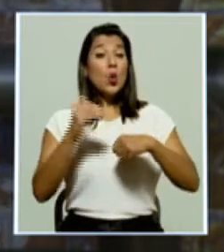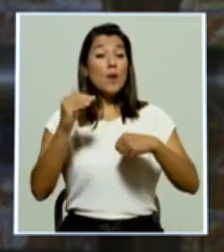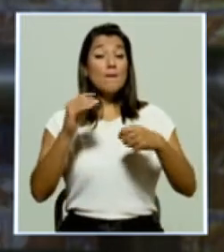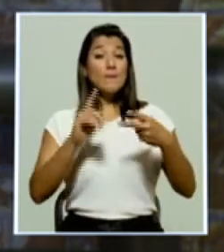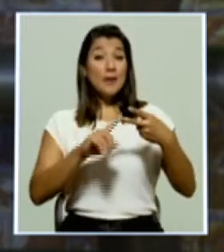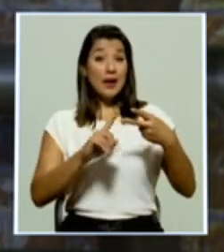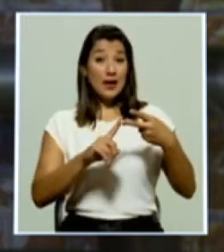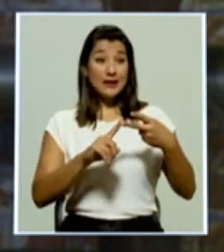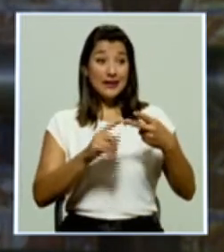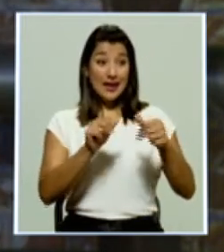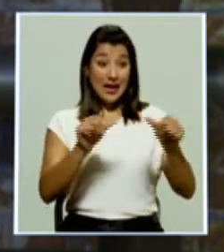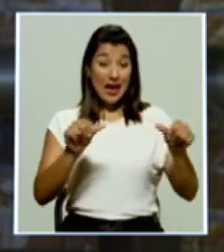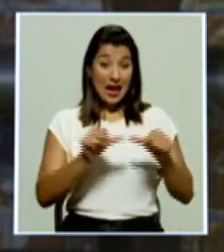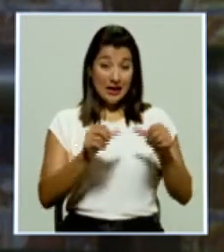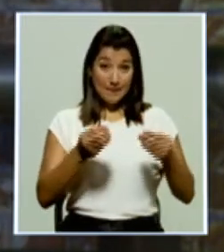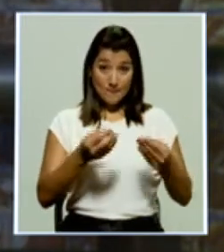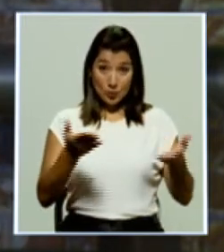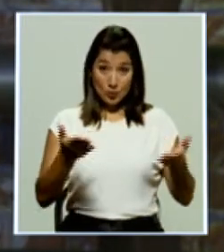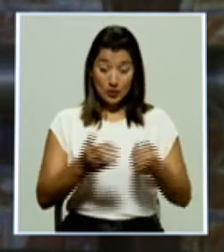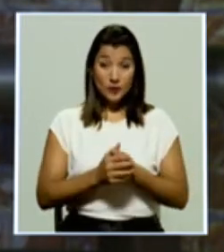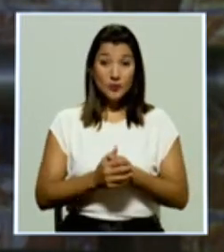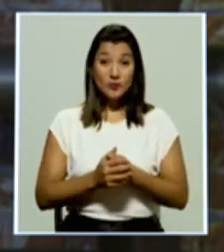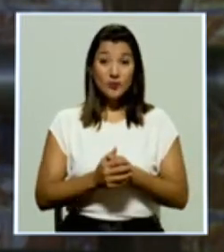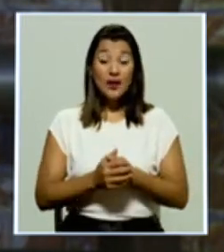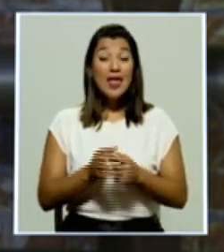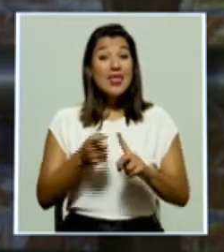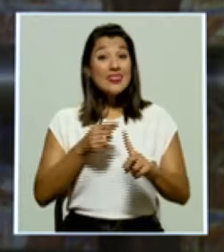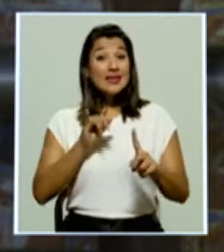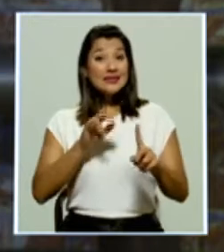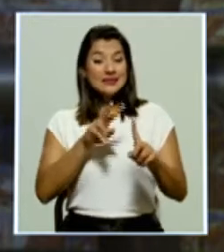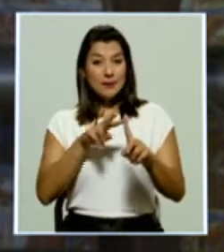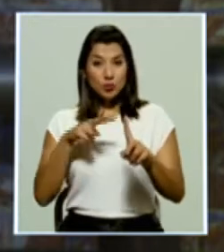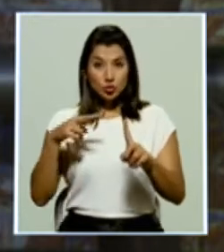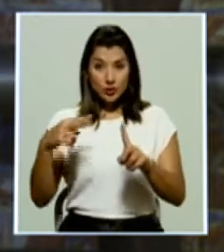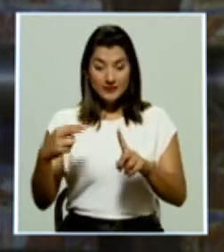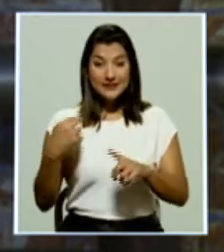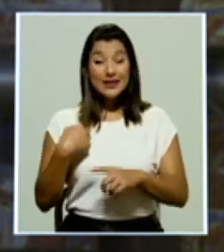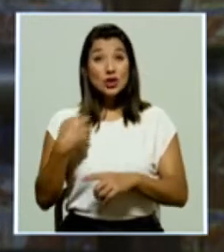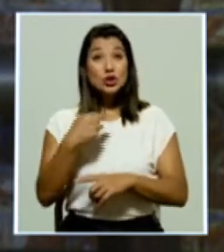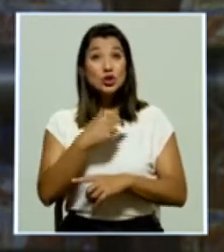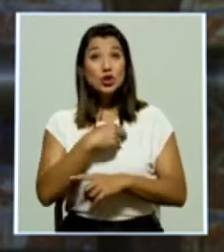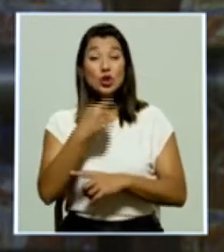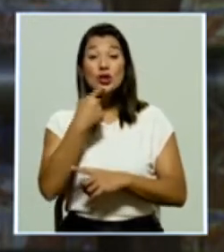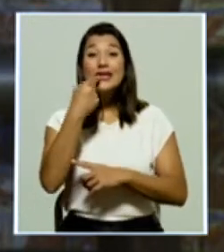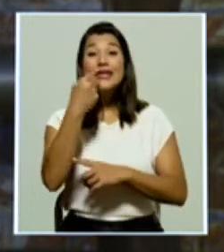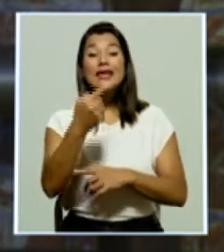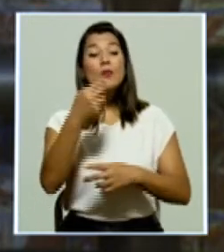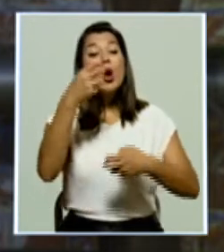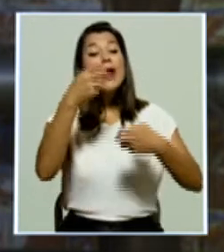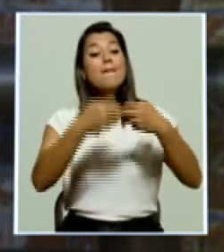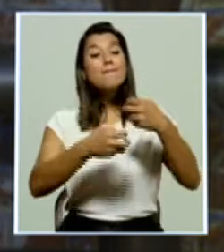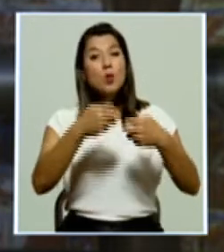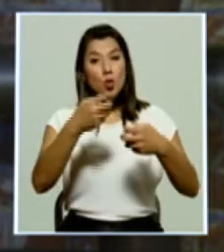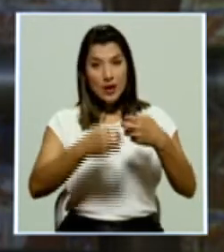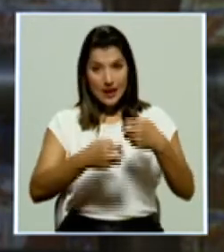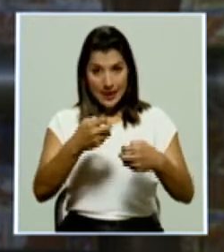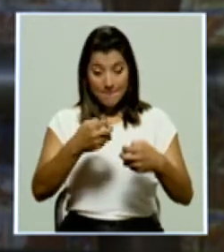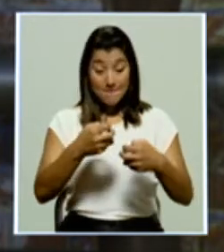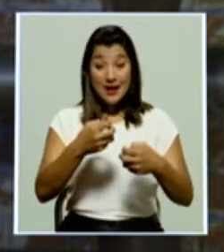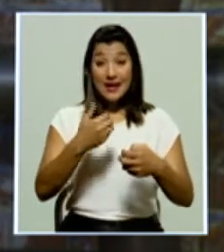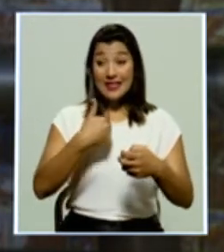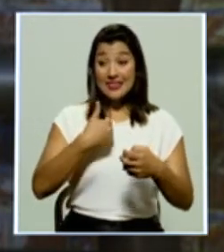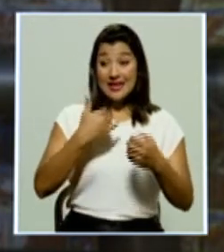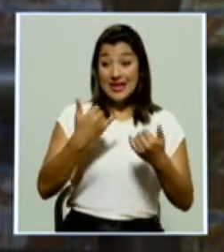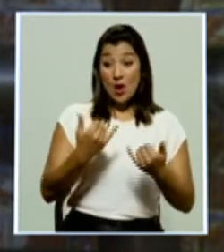del sector público. En ese sentido, señalamos que el problema de las finanzas públicas es el